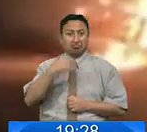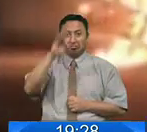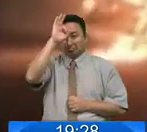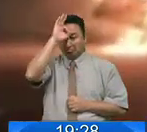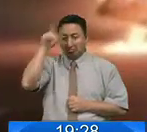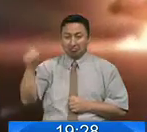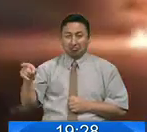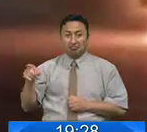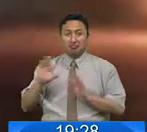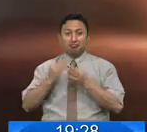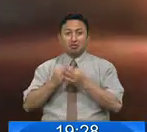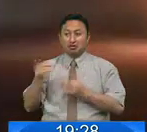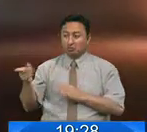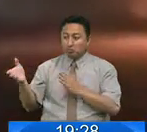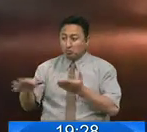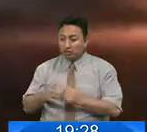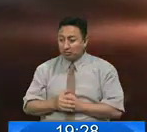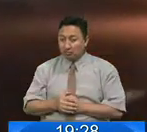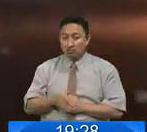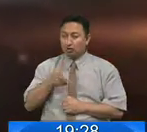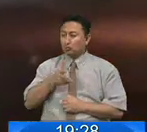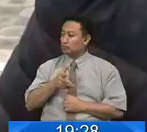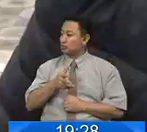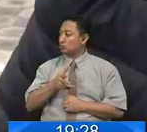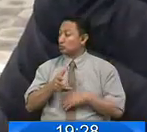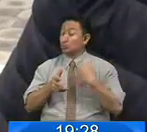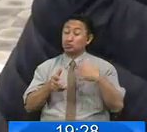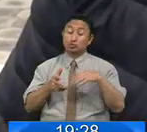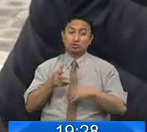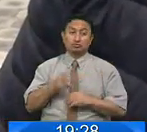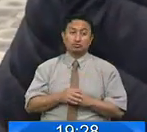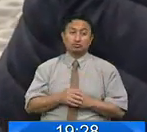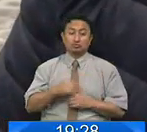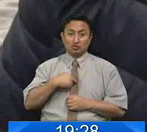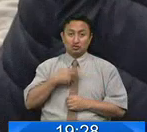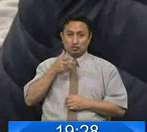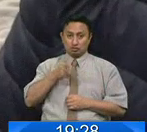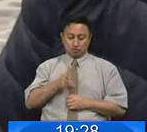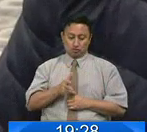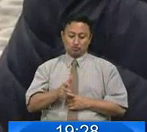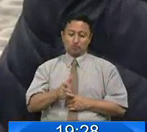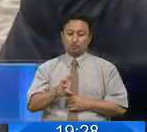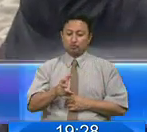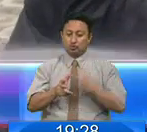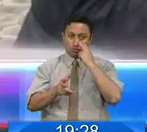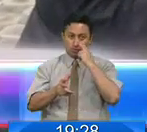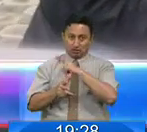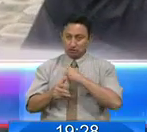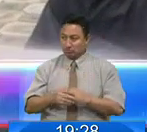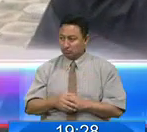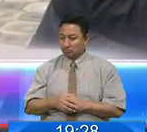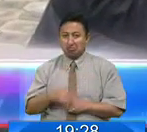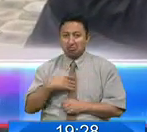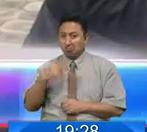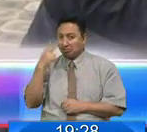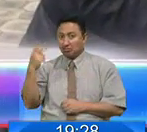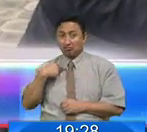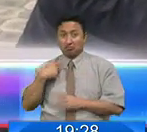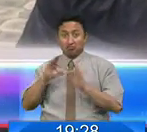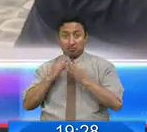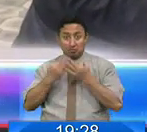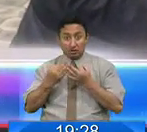su ser querido formaba parte de la tragedia pasando por ese sector pues entonces pero uno nunca se imagina que